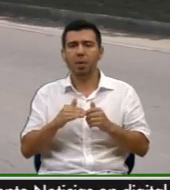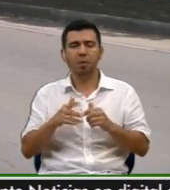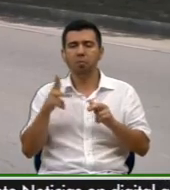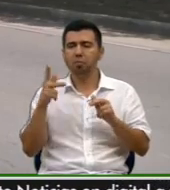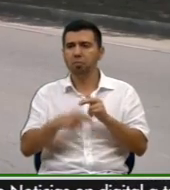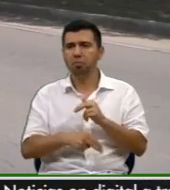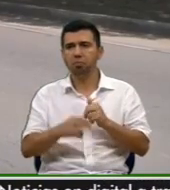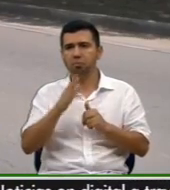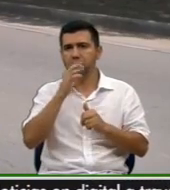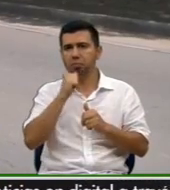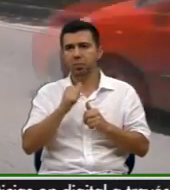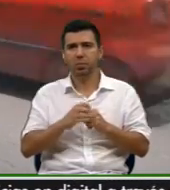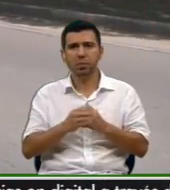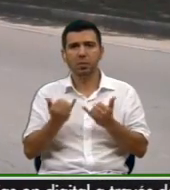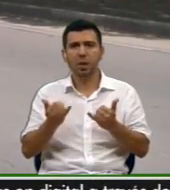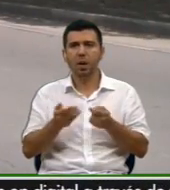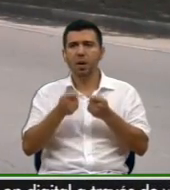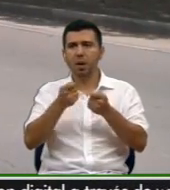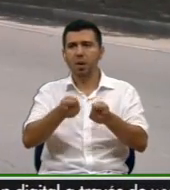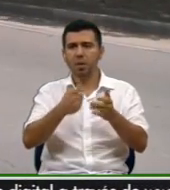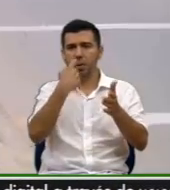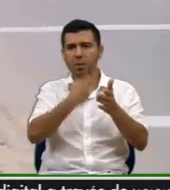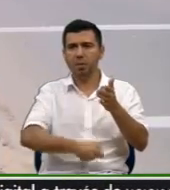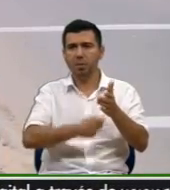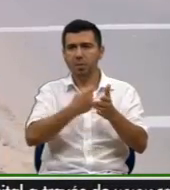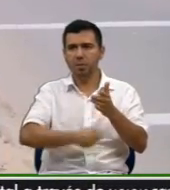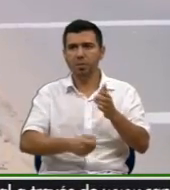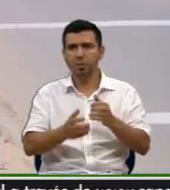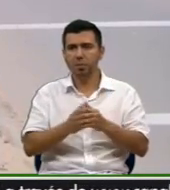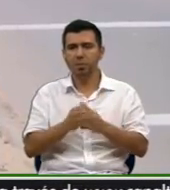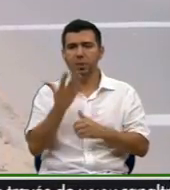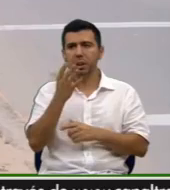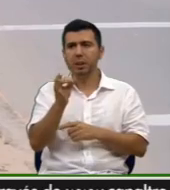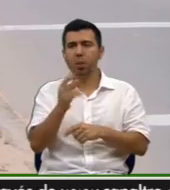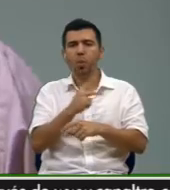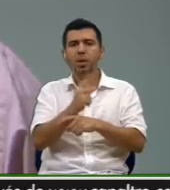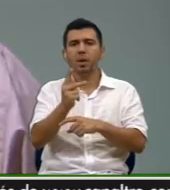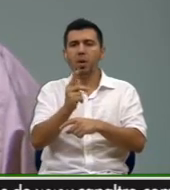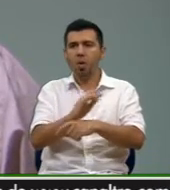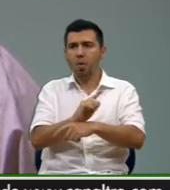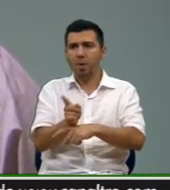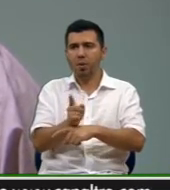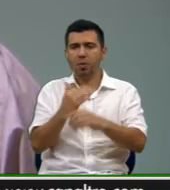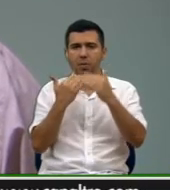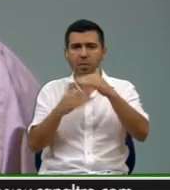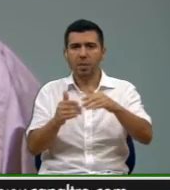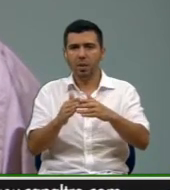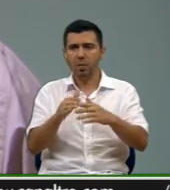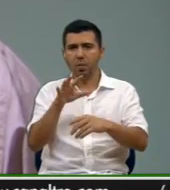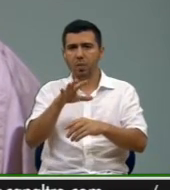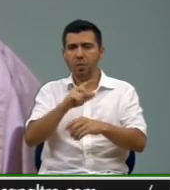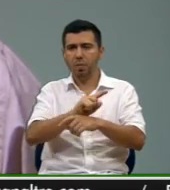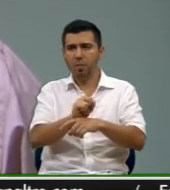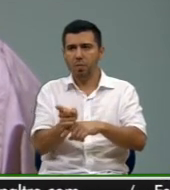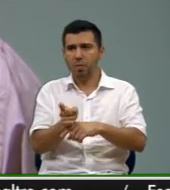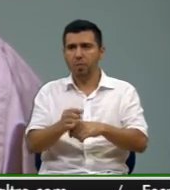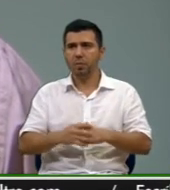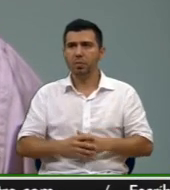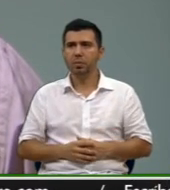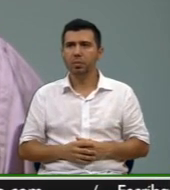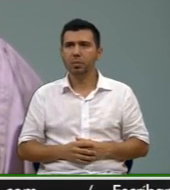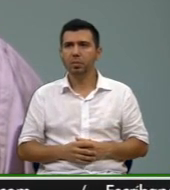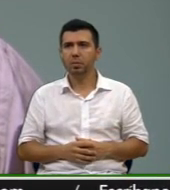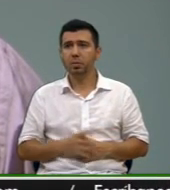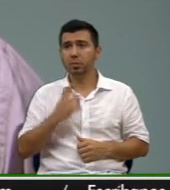podrán entregar a las personas que violen la velocidad de 50 kilómetros por hora. Por ahora va a haber un vehículo, el vehículo va a estar en un mes